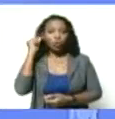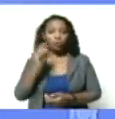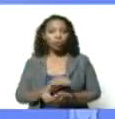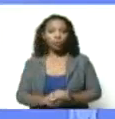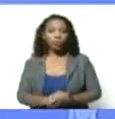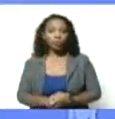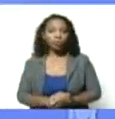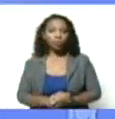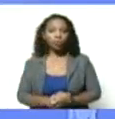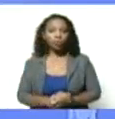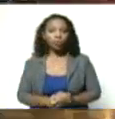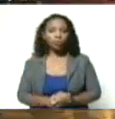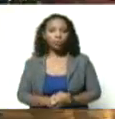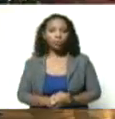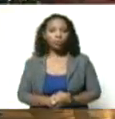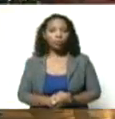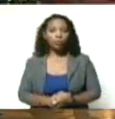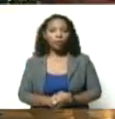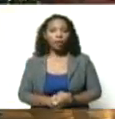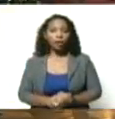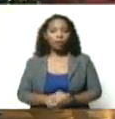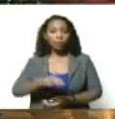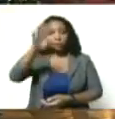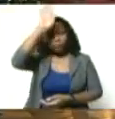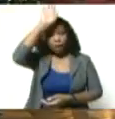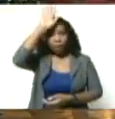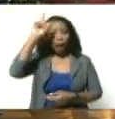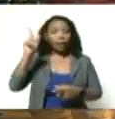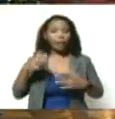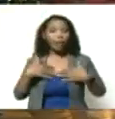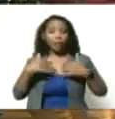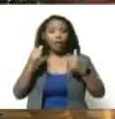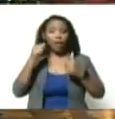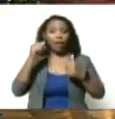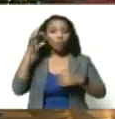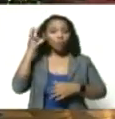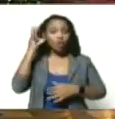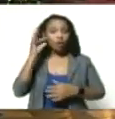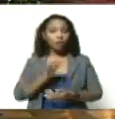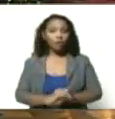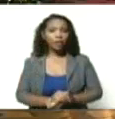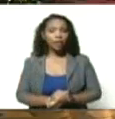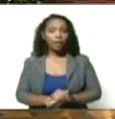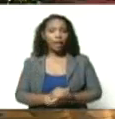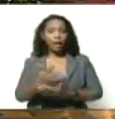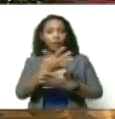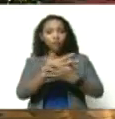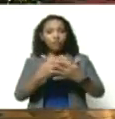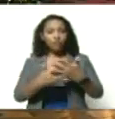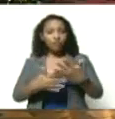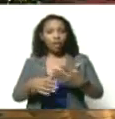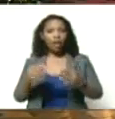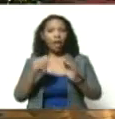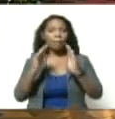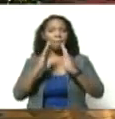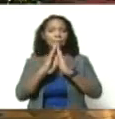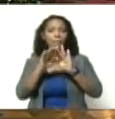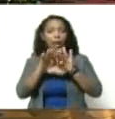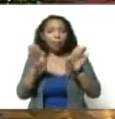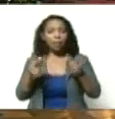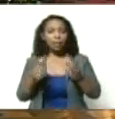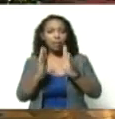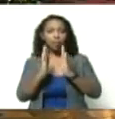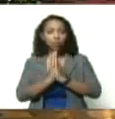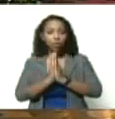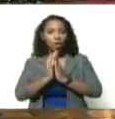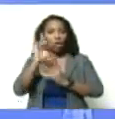aquí, el Papa Francisco ha insistido mucho, hay que rescatar la feminidad en la liturgia, en las misas, que las mujeres